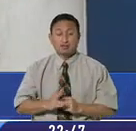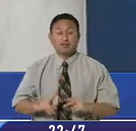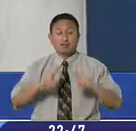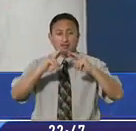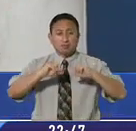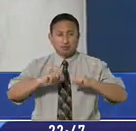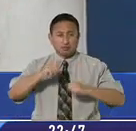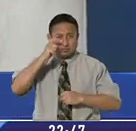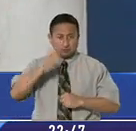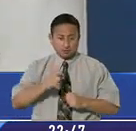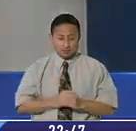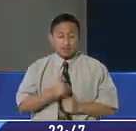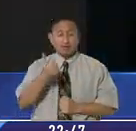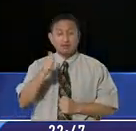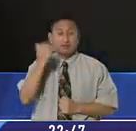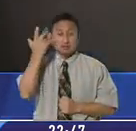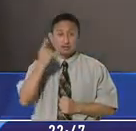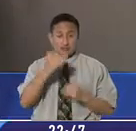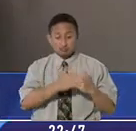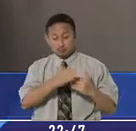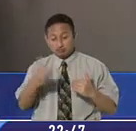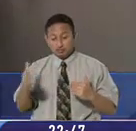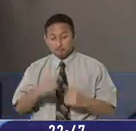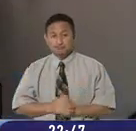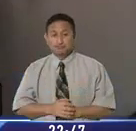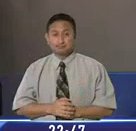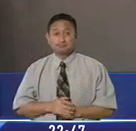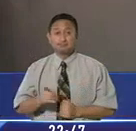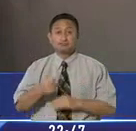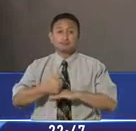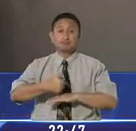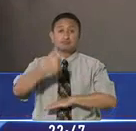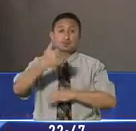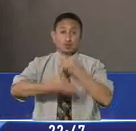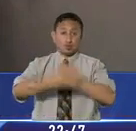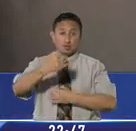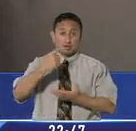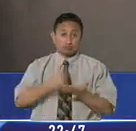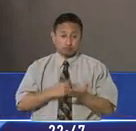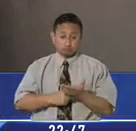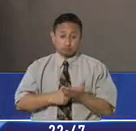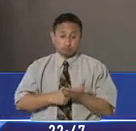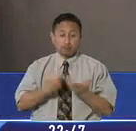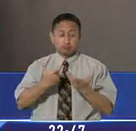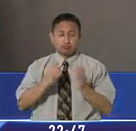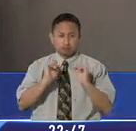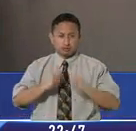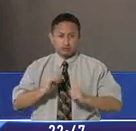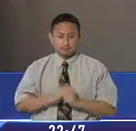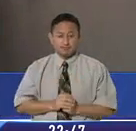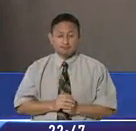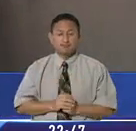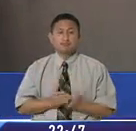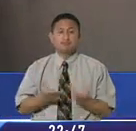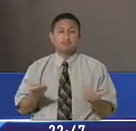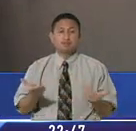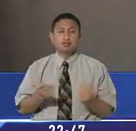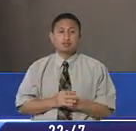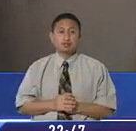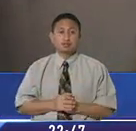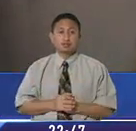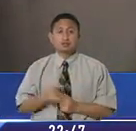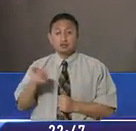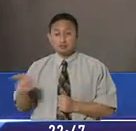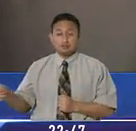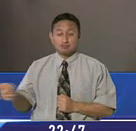se ampliara por 10 días más. En audiencia la señora jueza y solicitar la revocatoria para que se le ordene